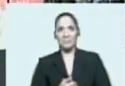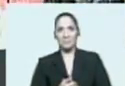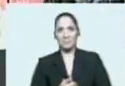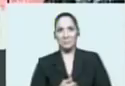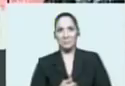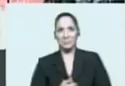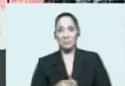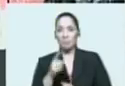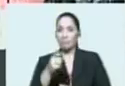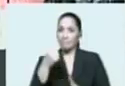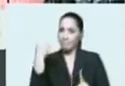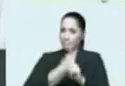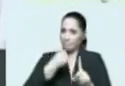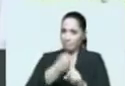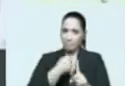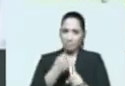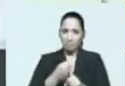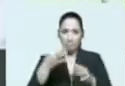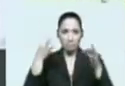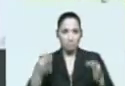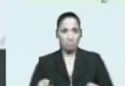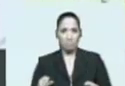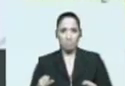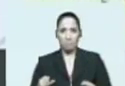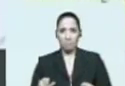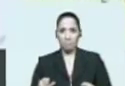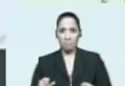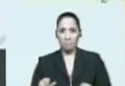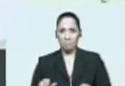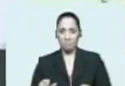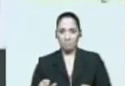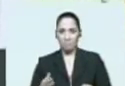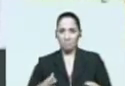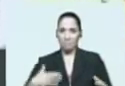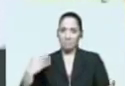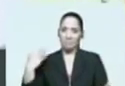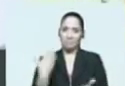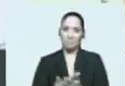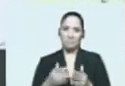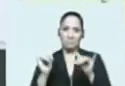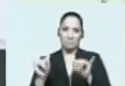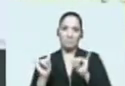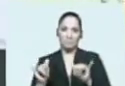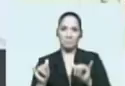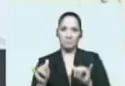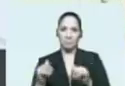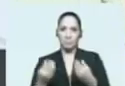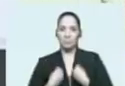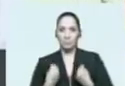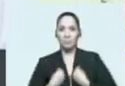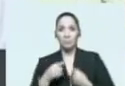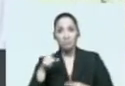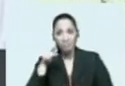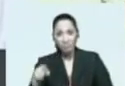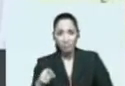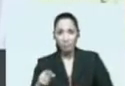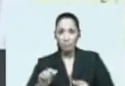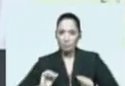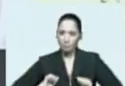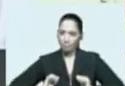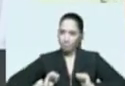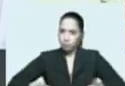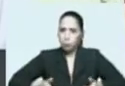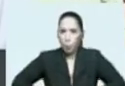batallo jorge rodríguez está más allá de su propia vida esa dura realidad fue la que dio origen a esta revolución